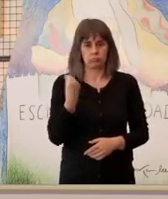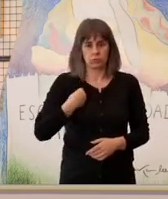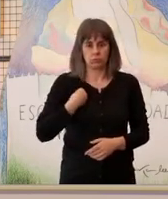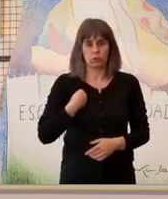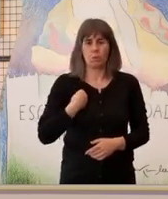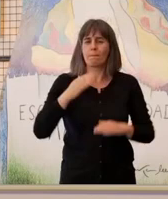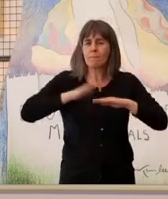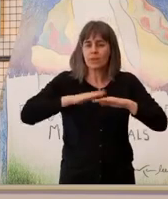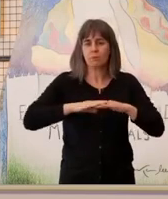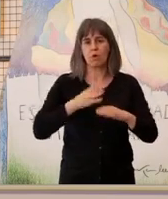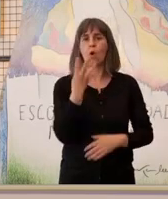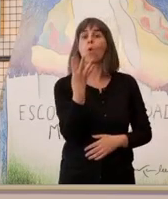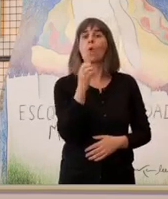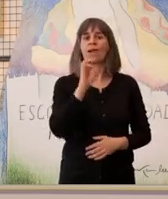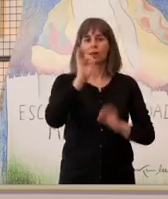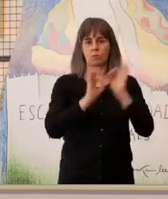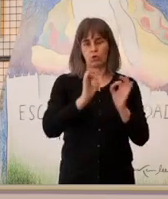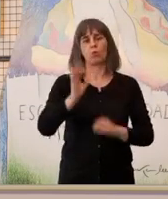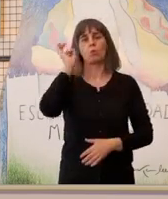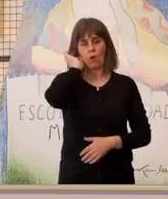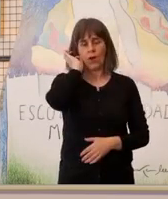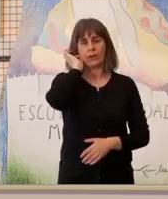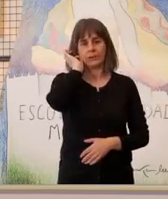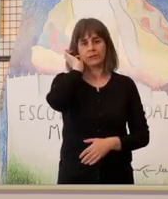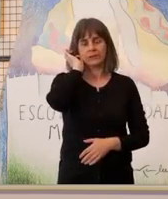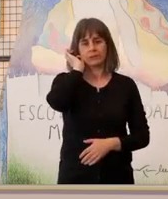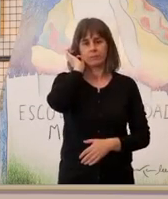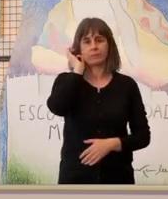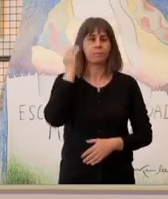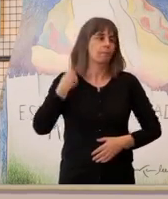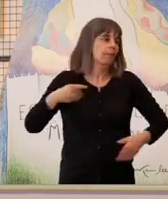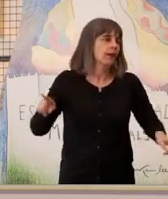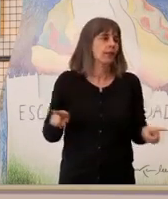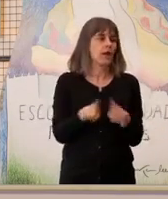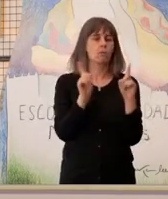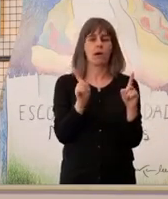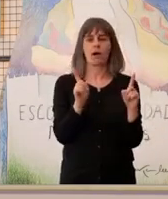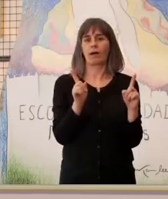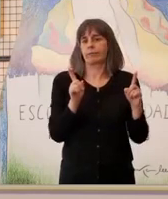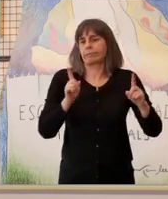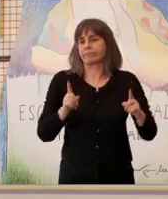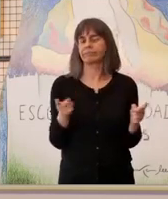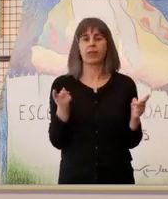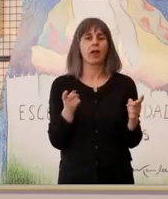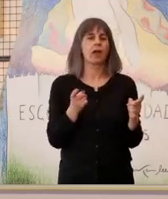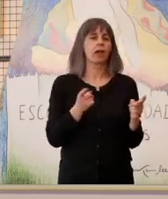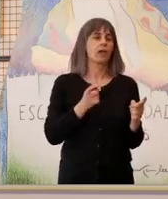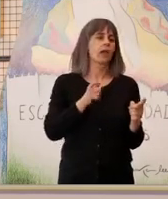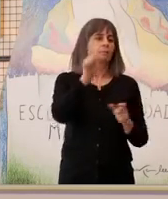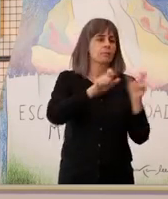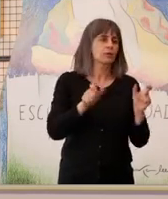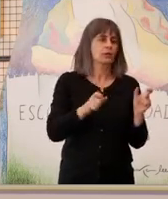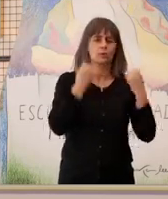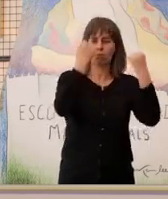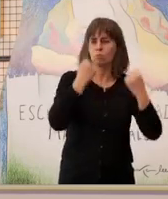como mínimo 40 por ciento de mujeres lo que se decía pues sean sean genios o sean señores muy Humildes